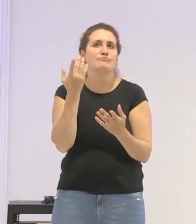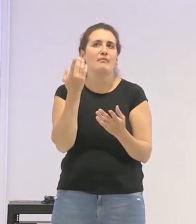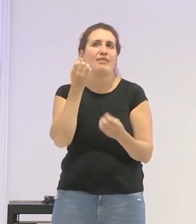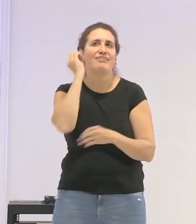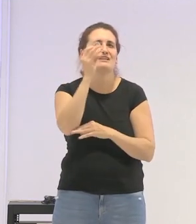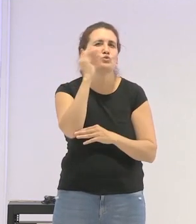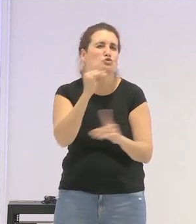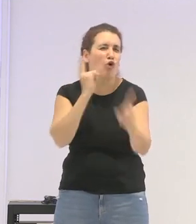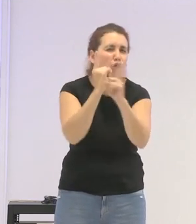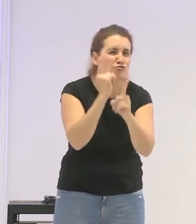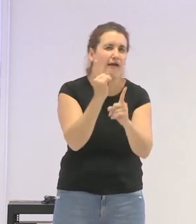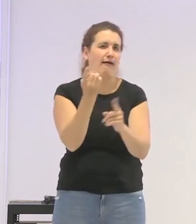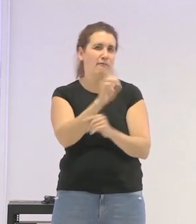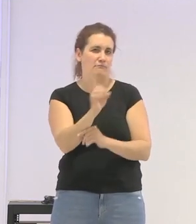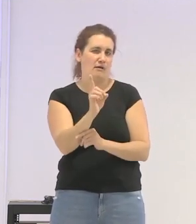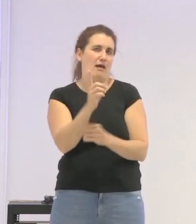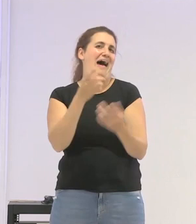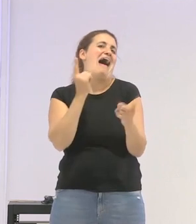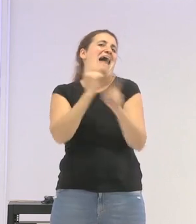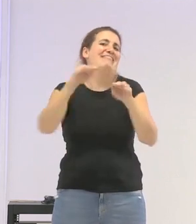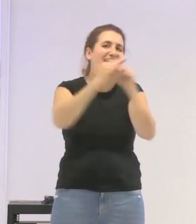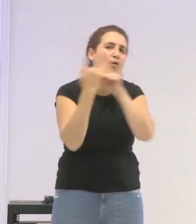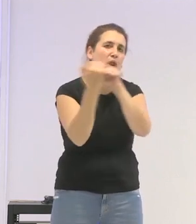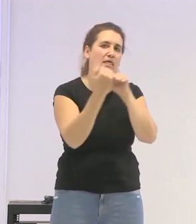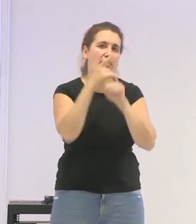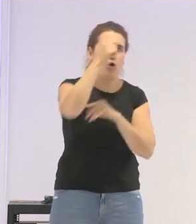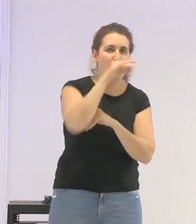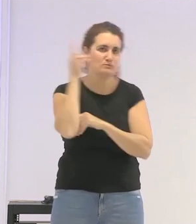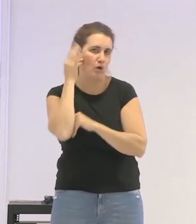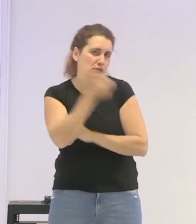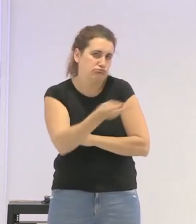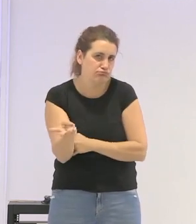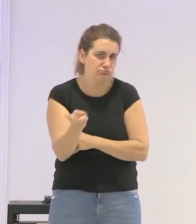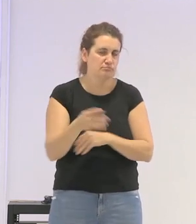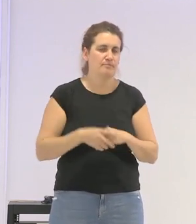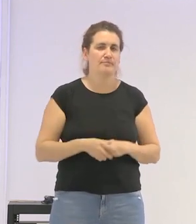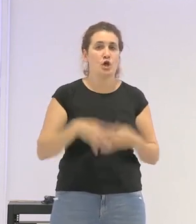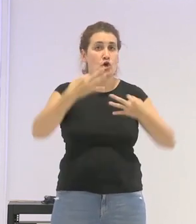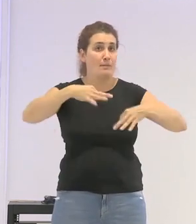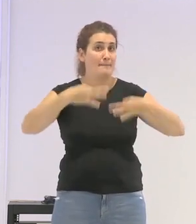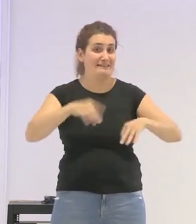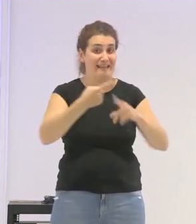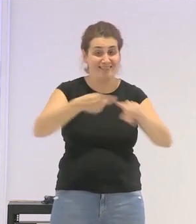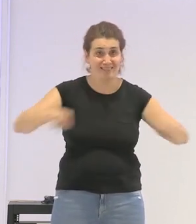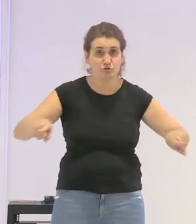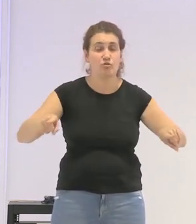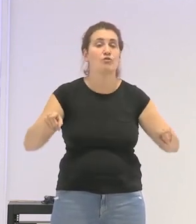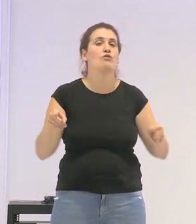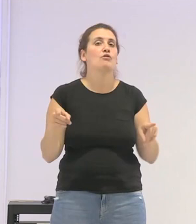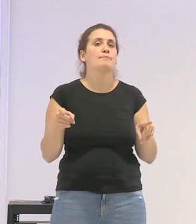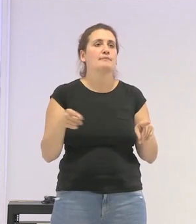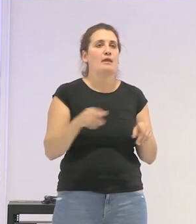muy frontalmente anti igualdad hombres y mujeres, etc. Entonces normalmente se hace esta división, ¿no? Entre